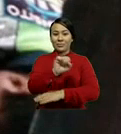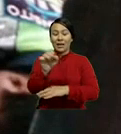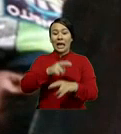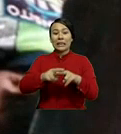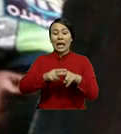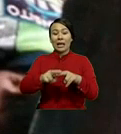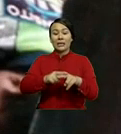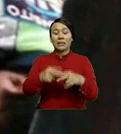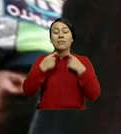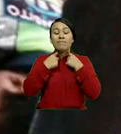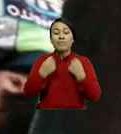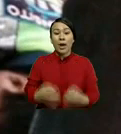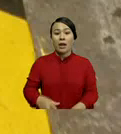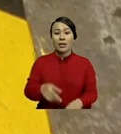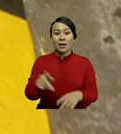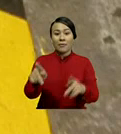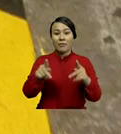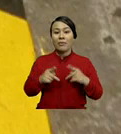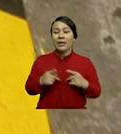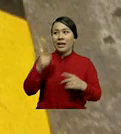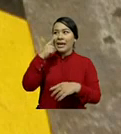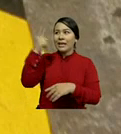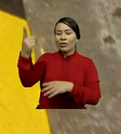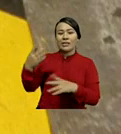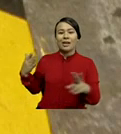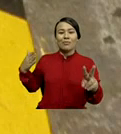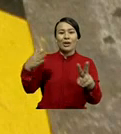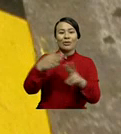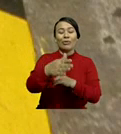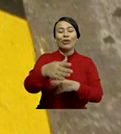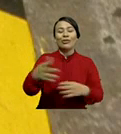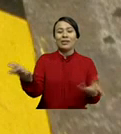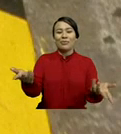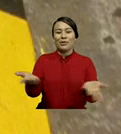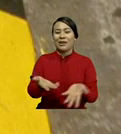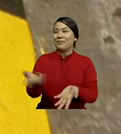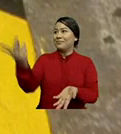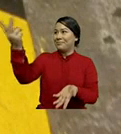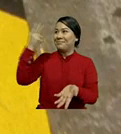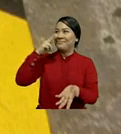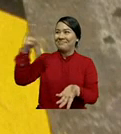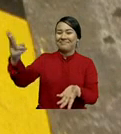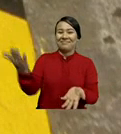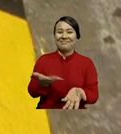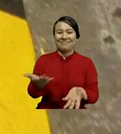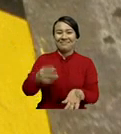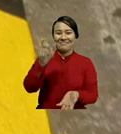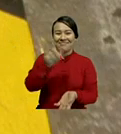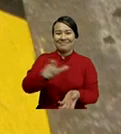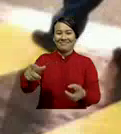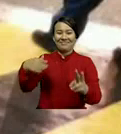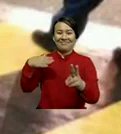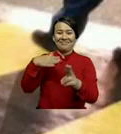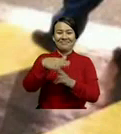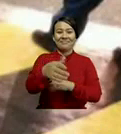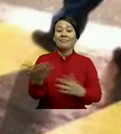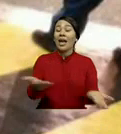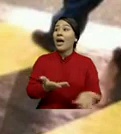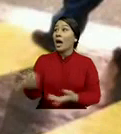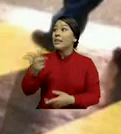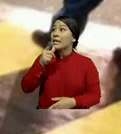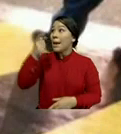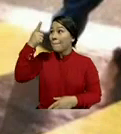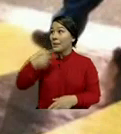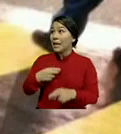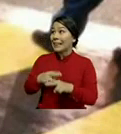Guayaquil. Las primeras investigaciones declaran que los agentes de la ATM le llamaron la atención a un ciudadano que laboraba